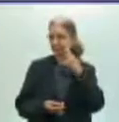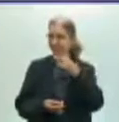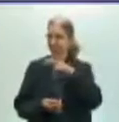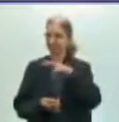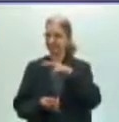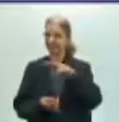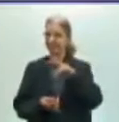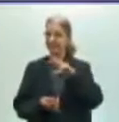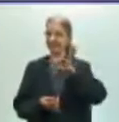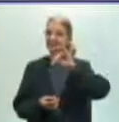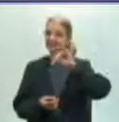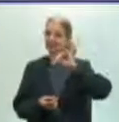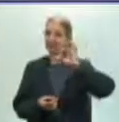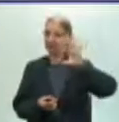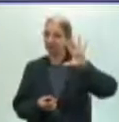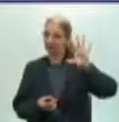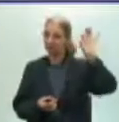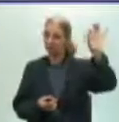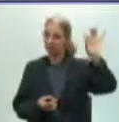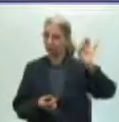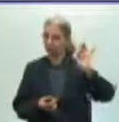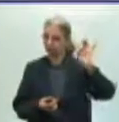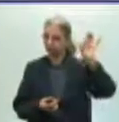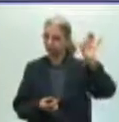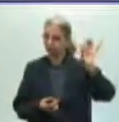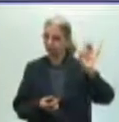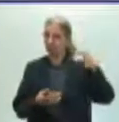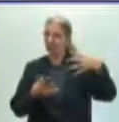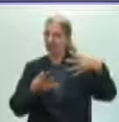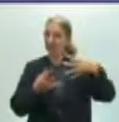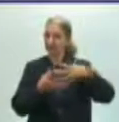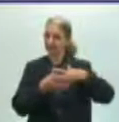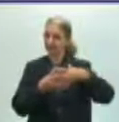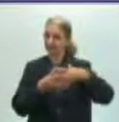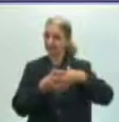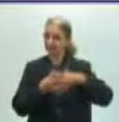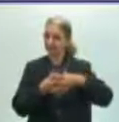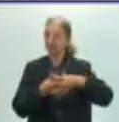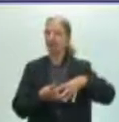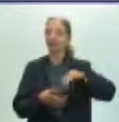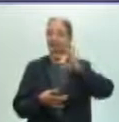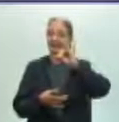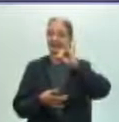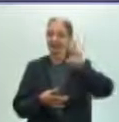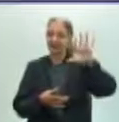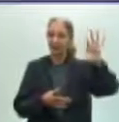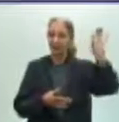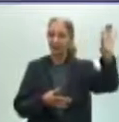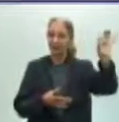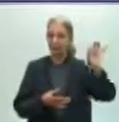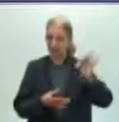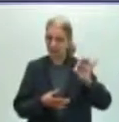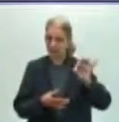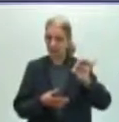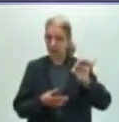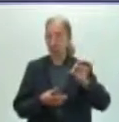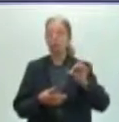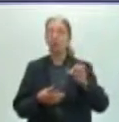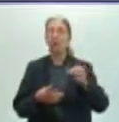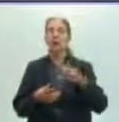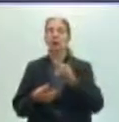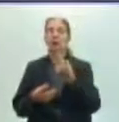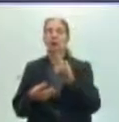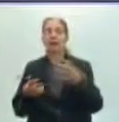el 75%. Hay una relación del 75% entre los jonrones de un equipo y de